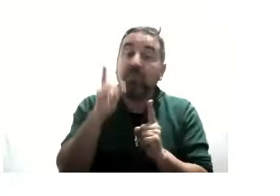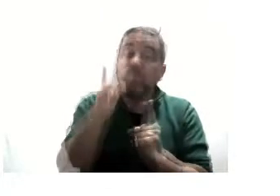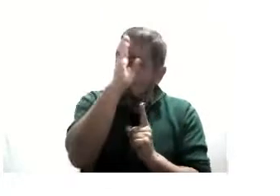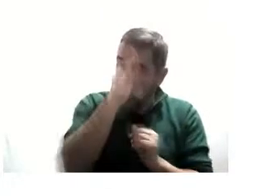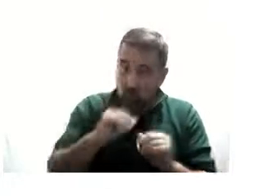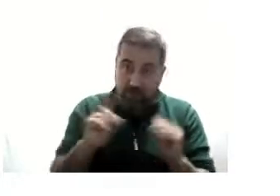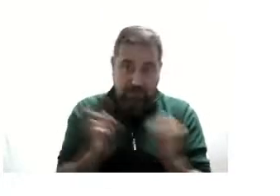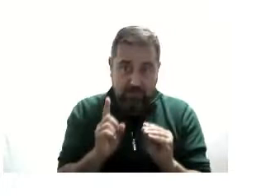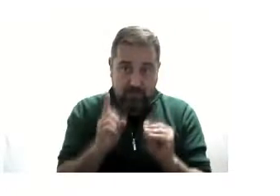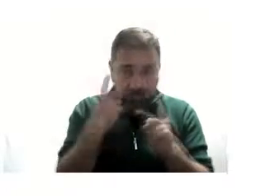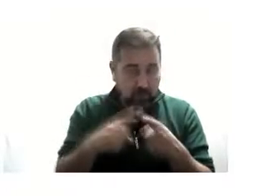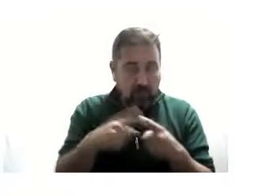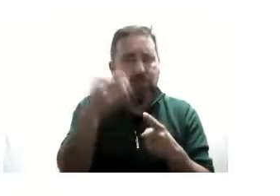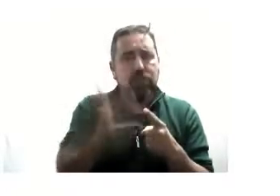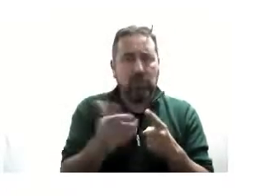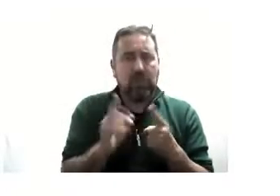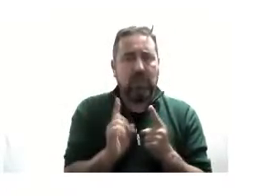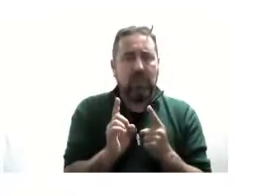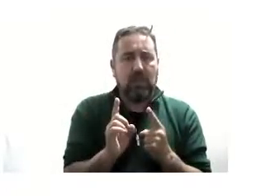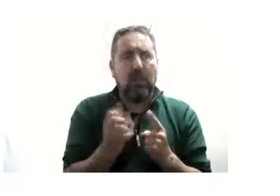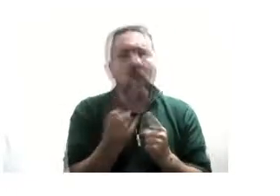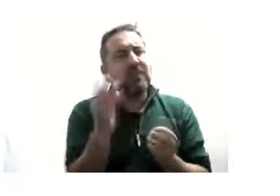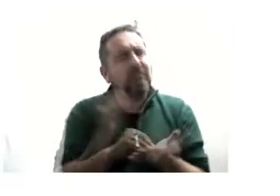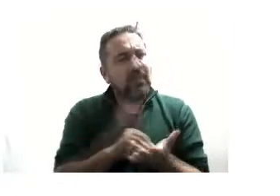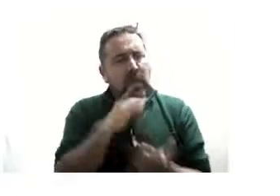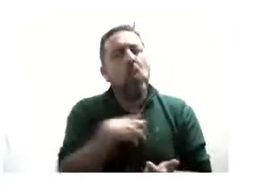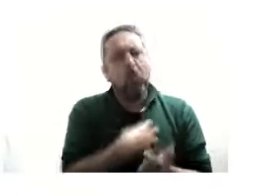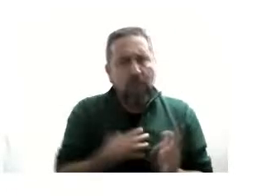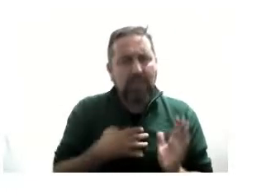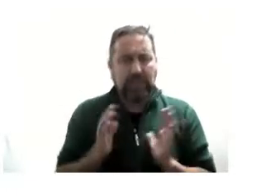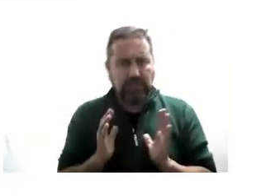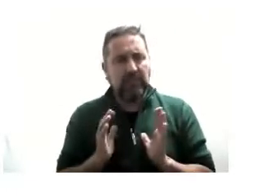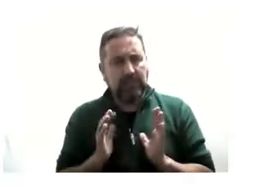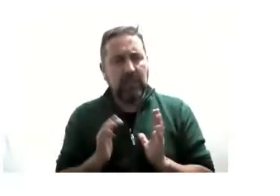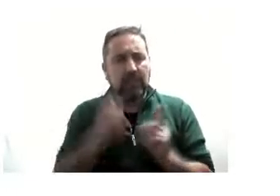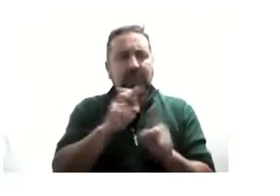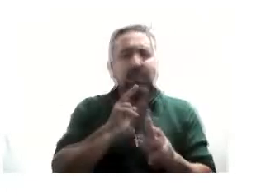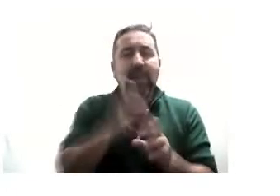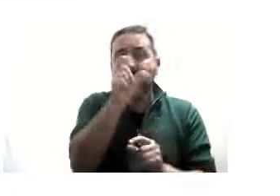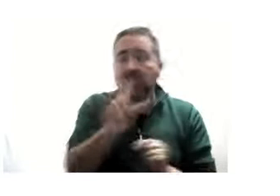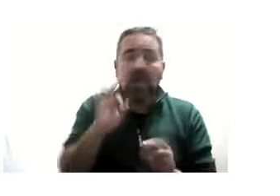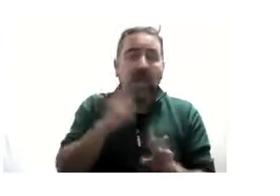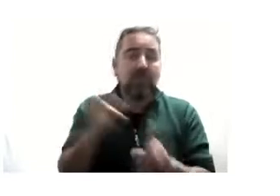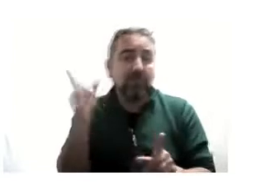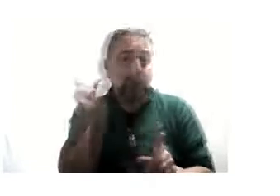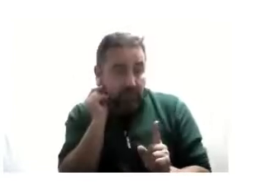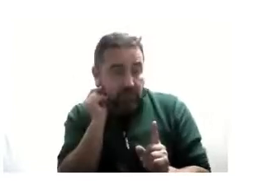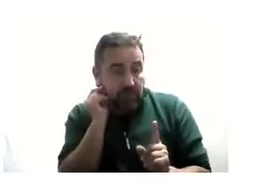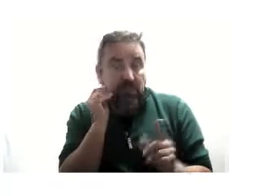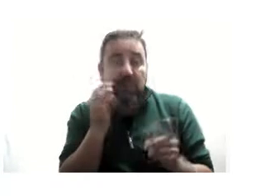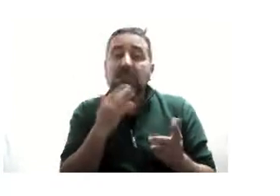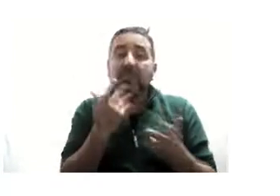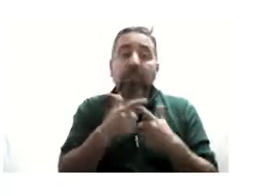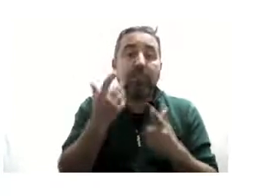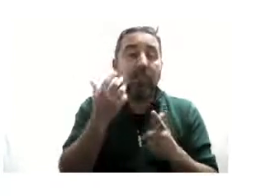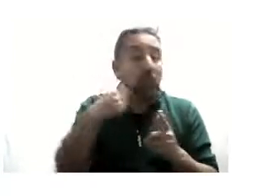esto es muy importante y es algo que a veces cuesta recordar a las personas que tienen pérdida de audición, es que los implantes auditivos,